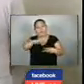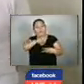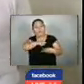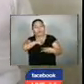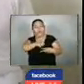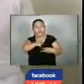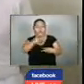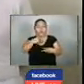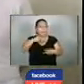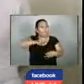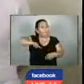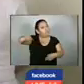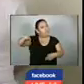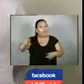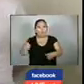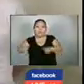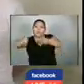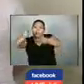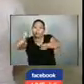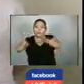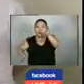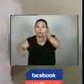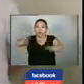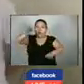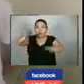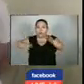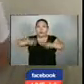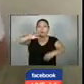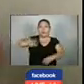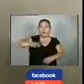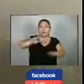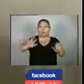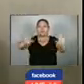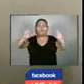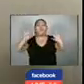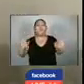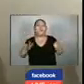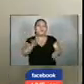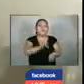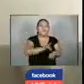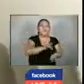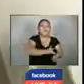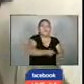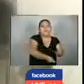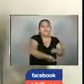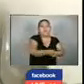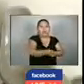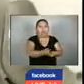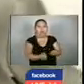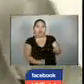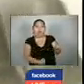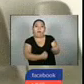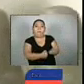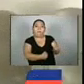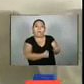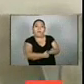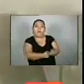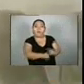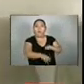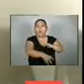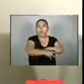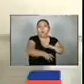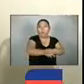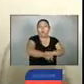fueron enviados a juicio por el juzgado tercero de instrucción por los delitos de lavado de dinero y cómplice necesario del delito de